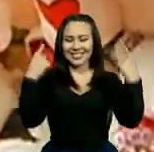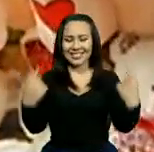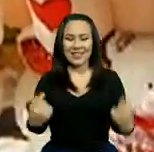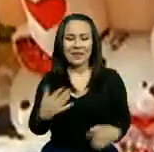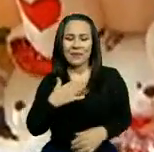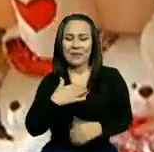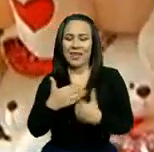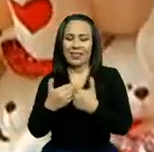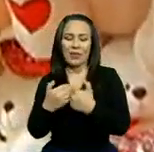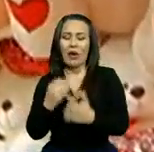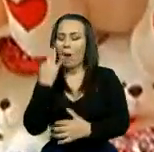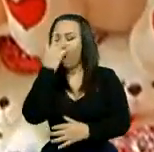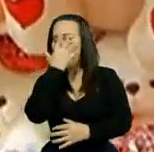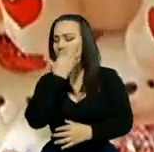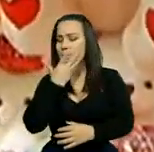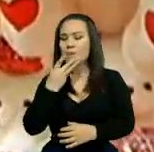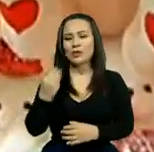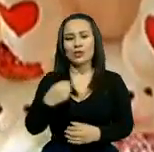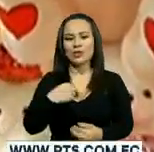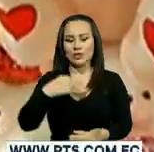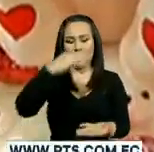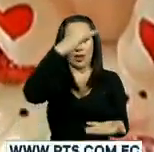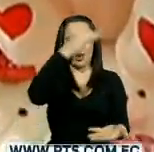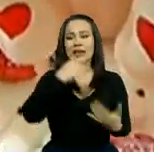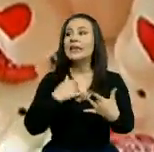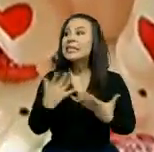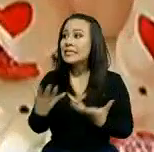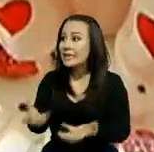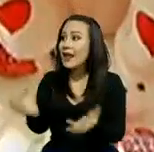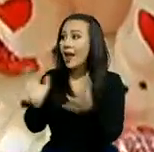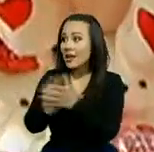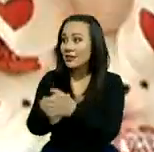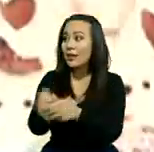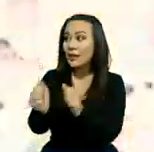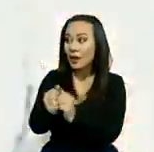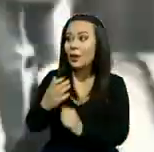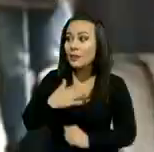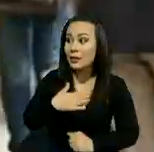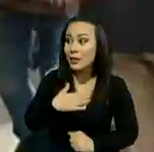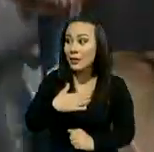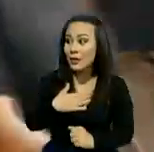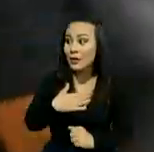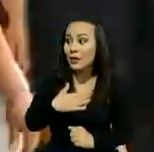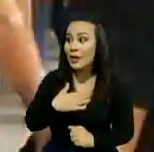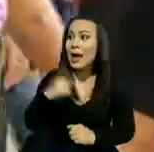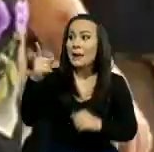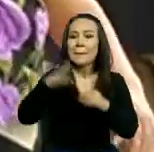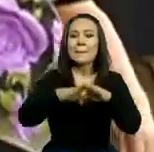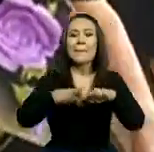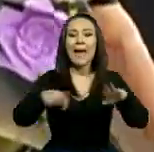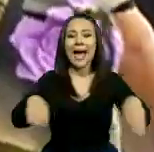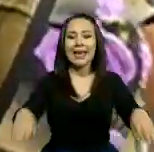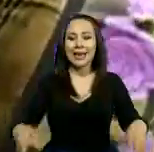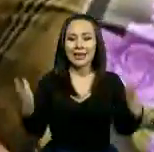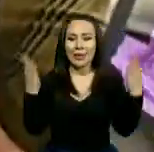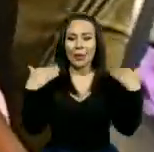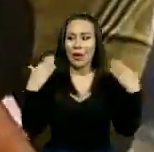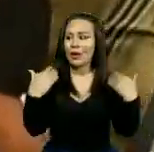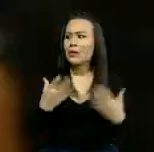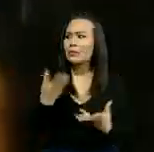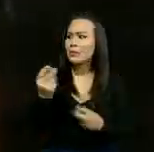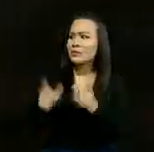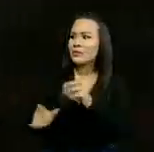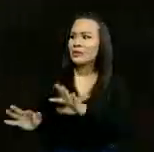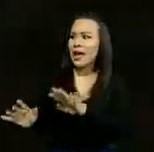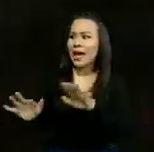mi zambita bella. Desea compartir una vida conmigo y cásate conmigo. En la bahía de Guayaquil no faltaban los enamorados,